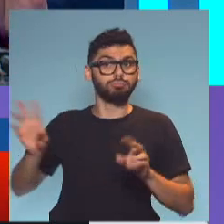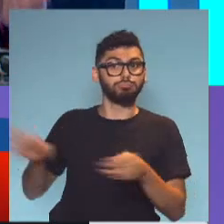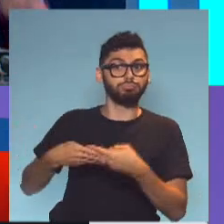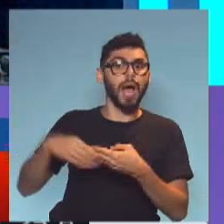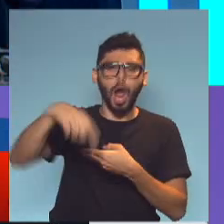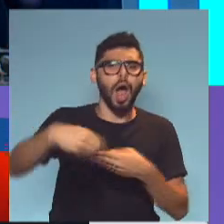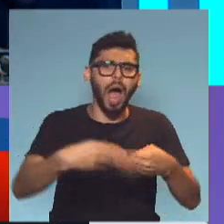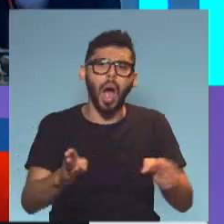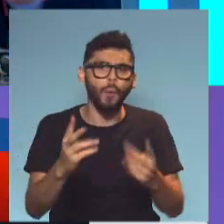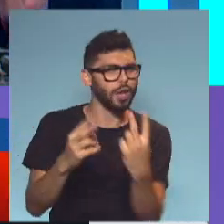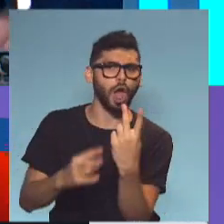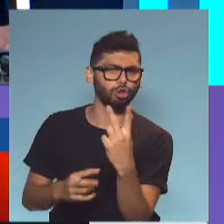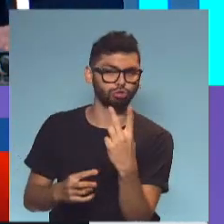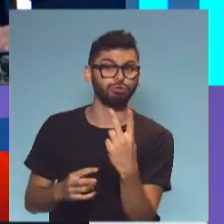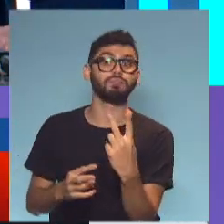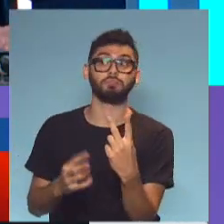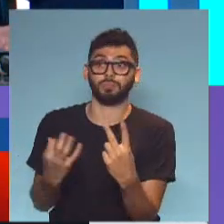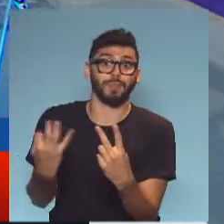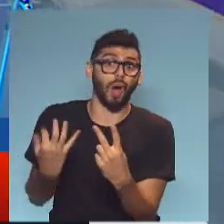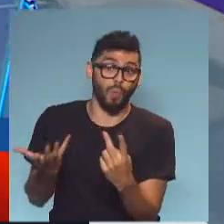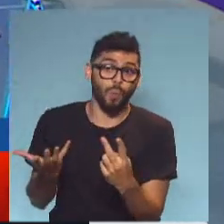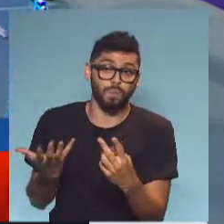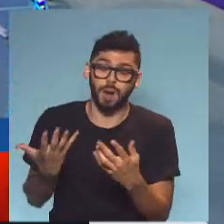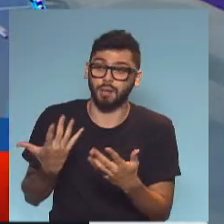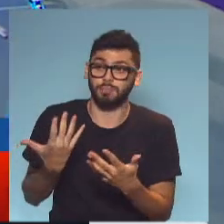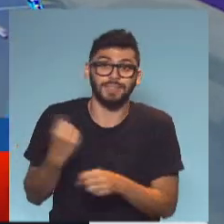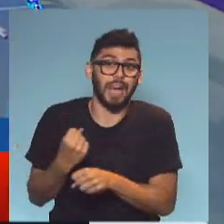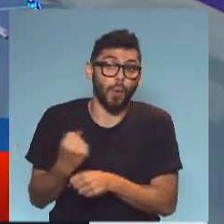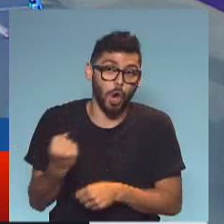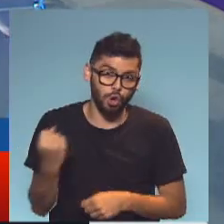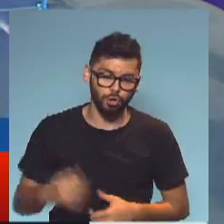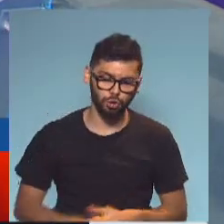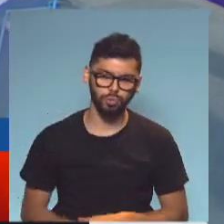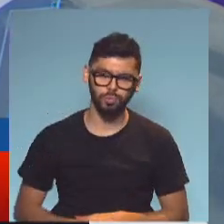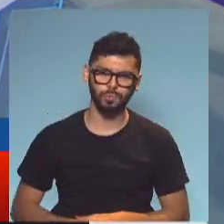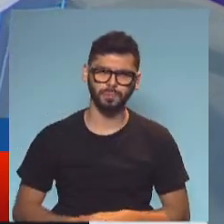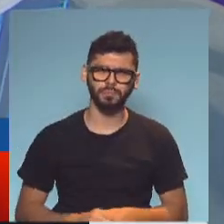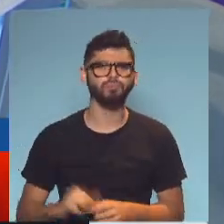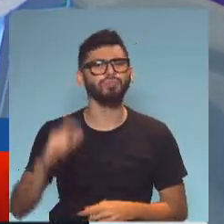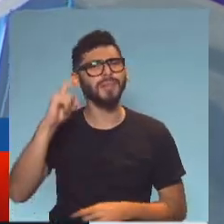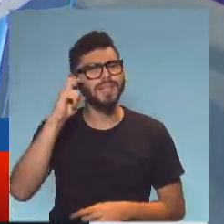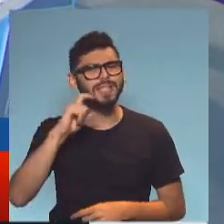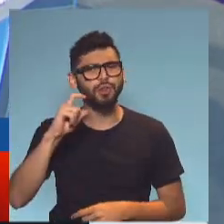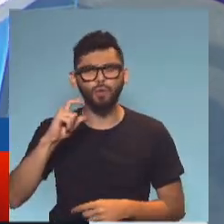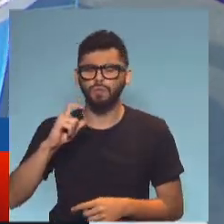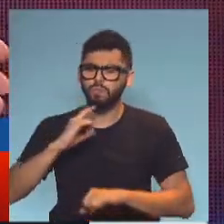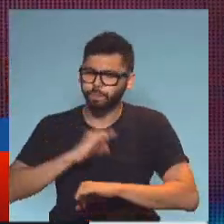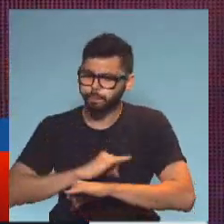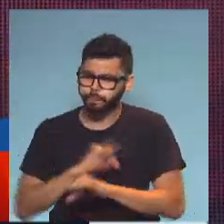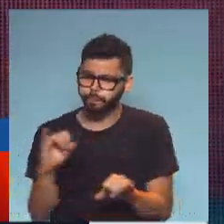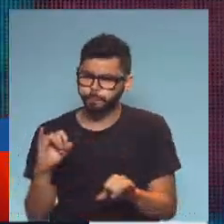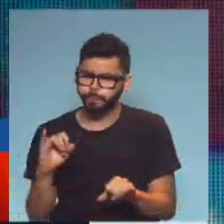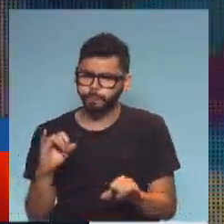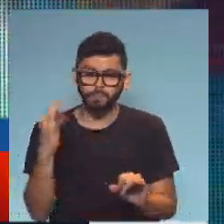modificaciones importantes para no afectar dos sectores sensibles. Claro. Marcó esa postura Kicillof después que Larreta, porque Larreta había